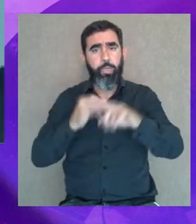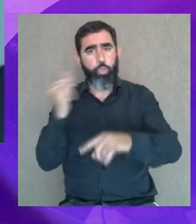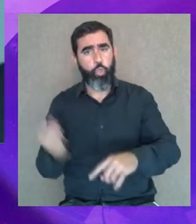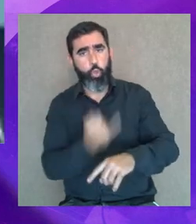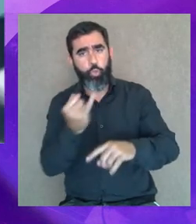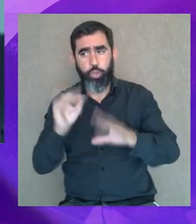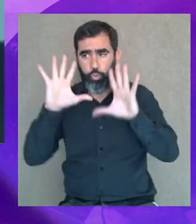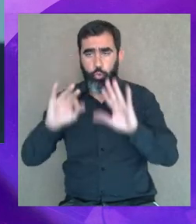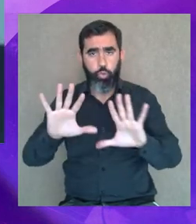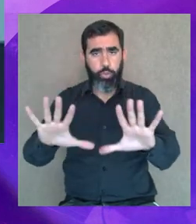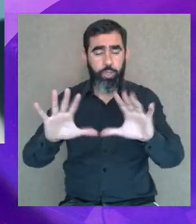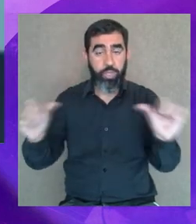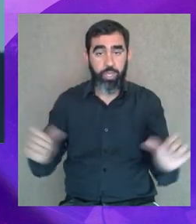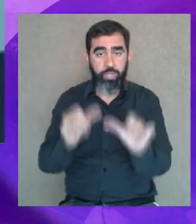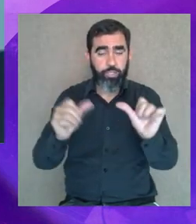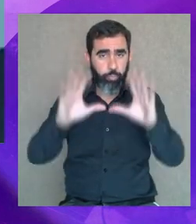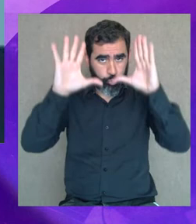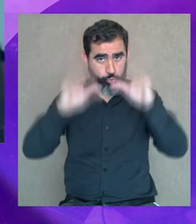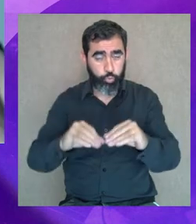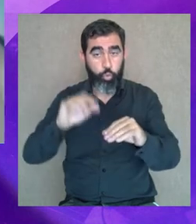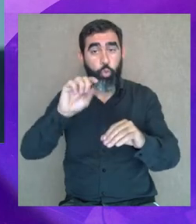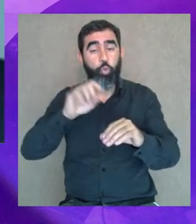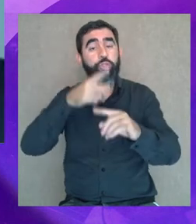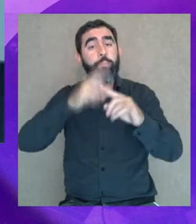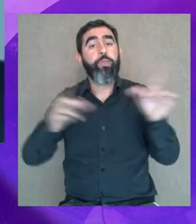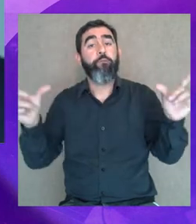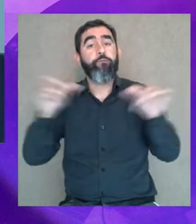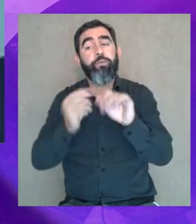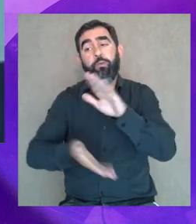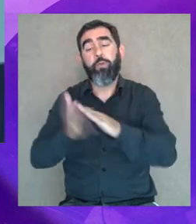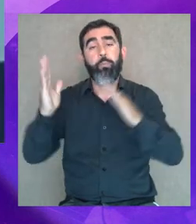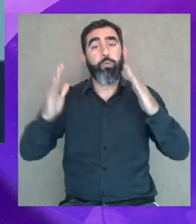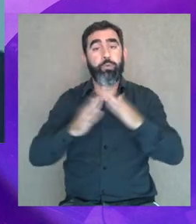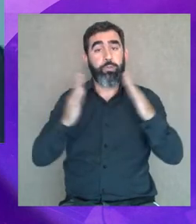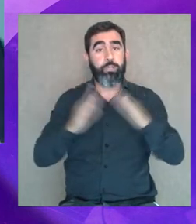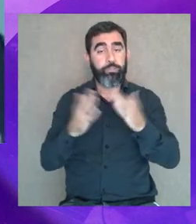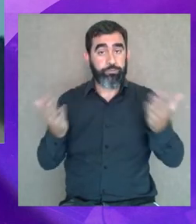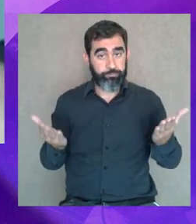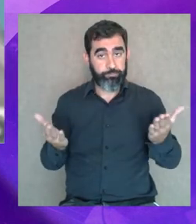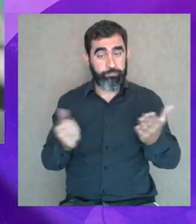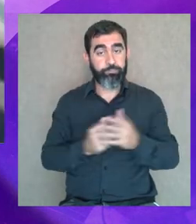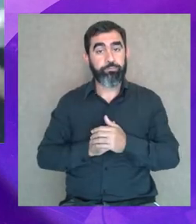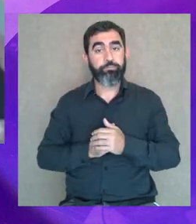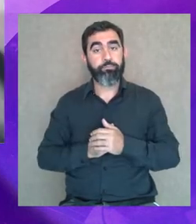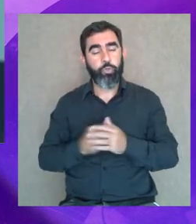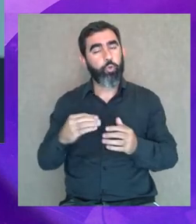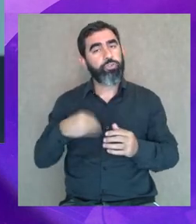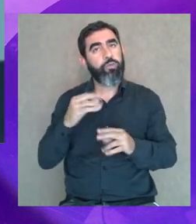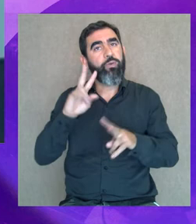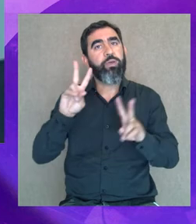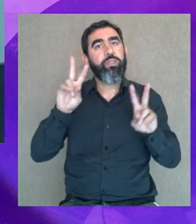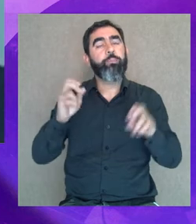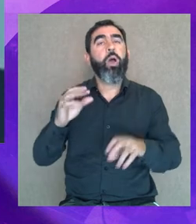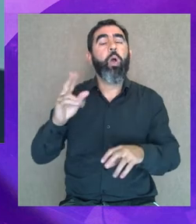mediodía y nos quedamos todos hicimos todos el spot doce y media estábamos afuera para irnos para casa o sea se rescata lo